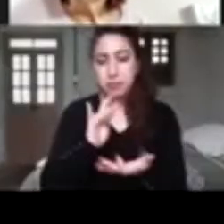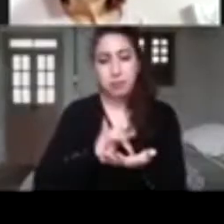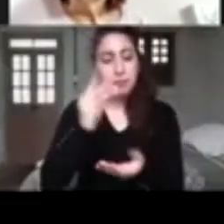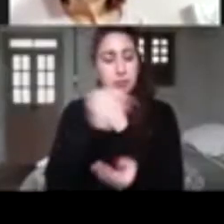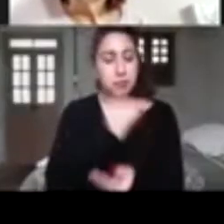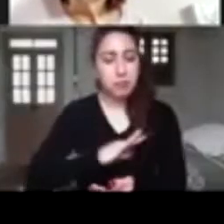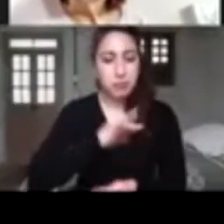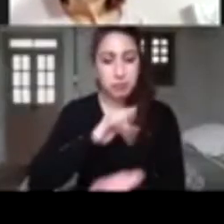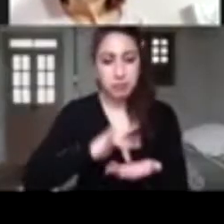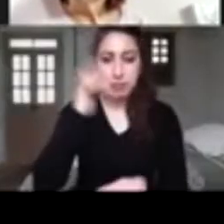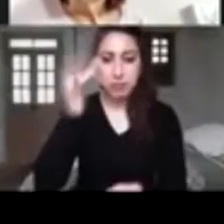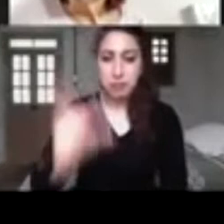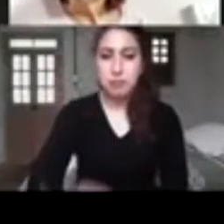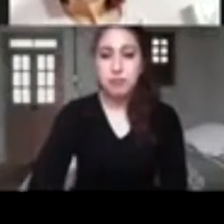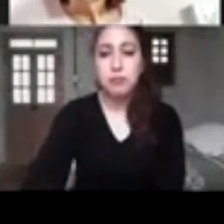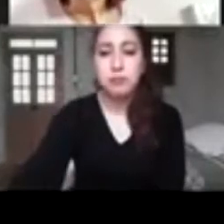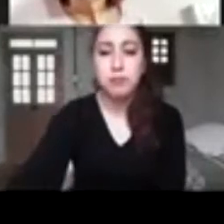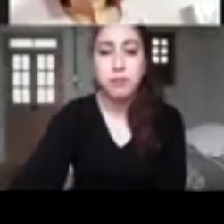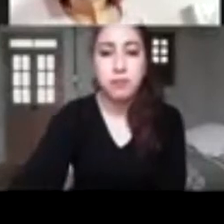Gracias.